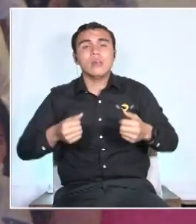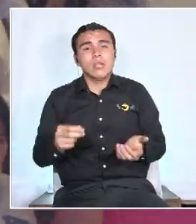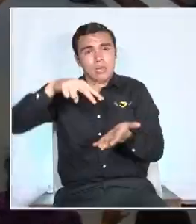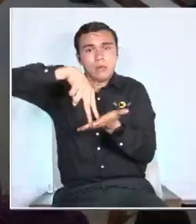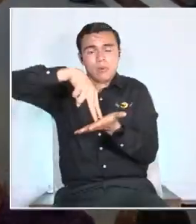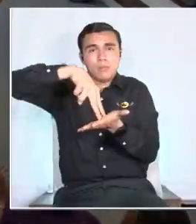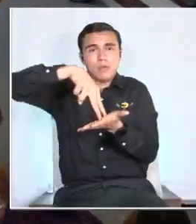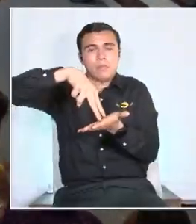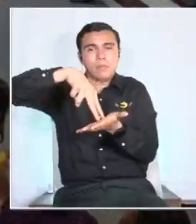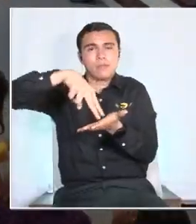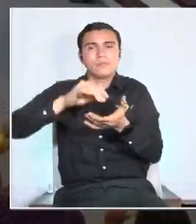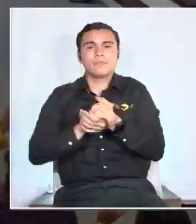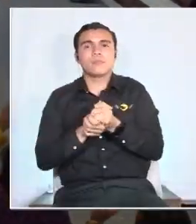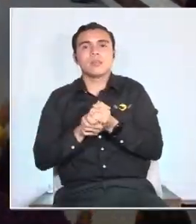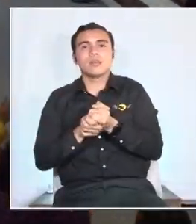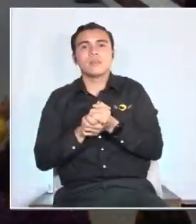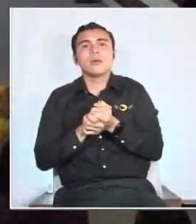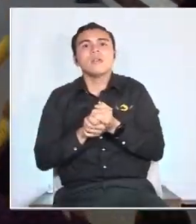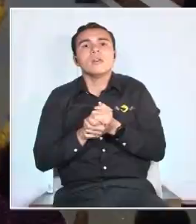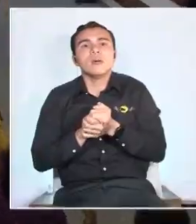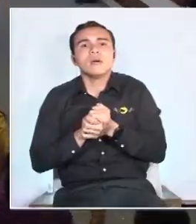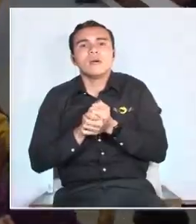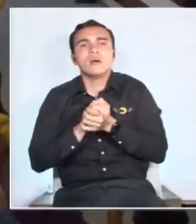pie rápidamente, ponte de pie. Levanta tu dedo.